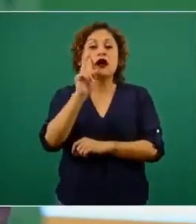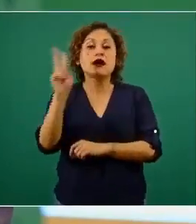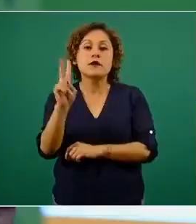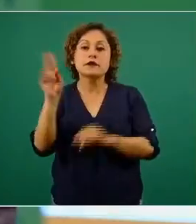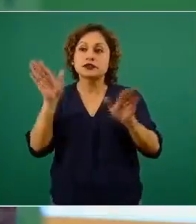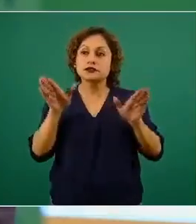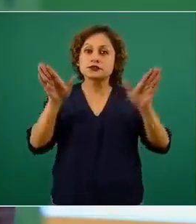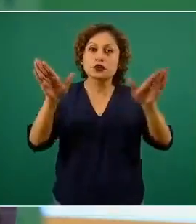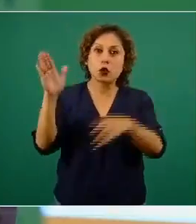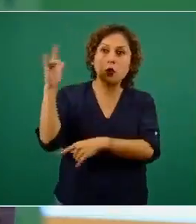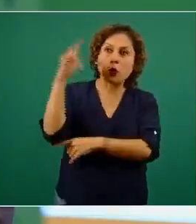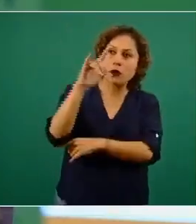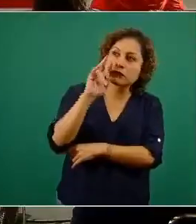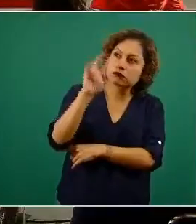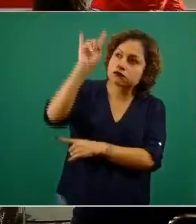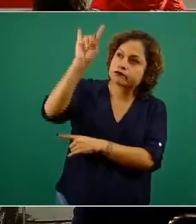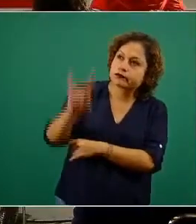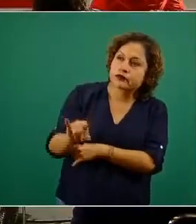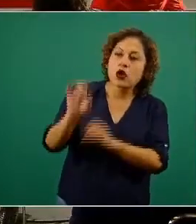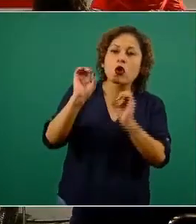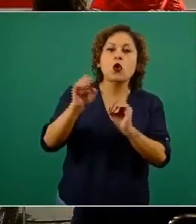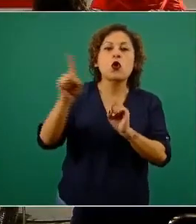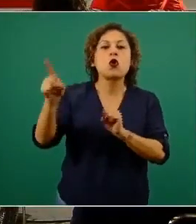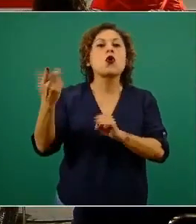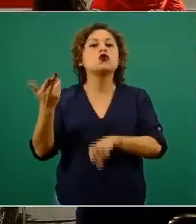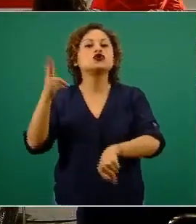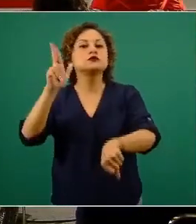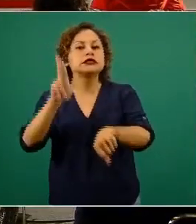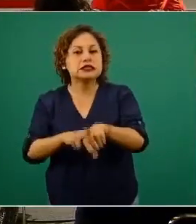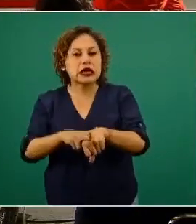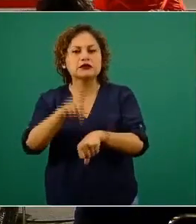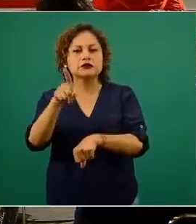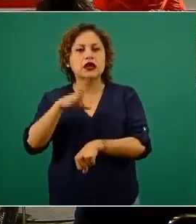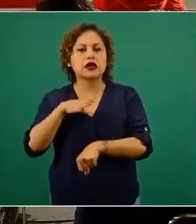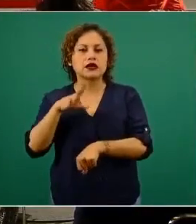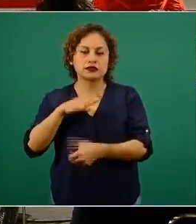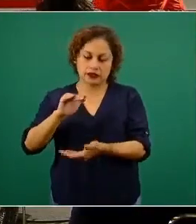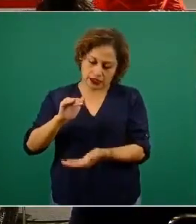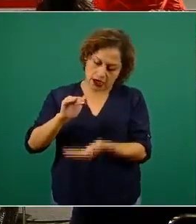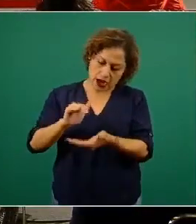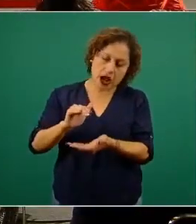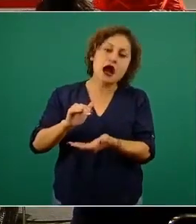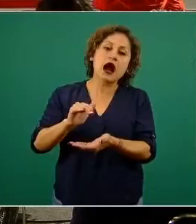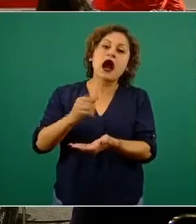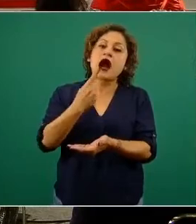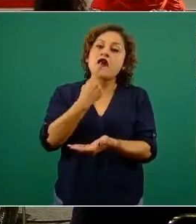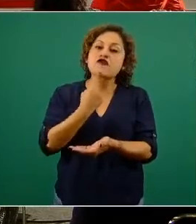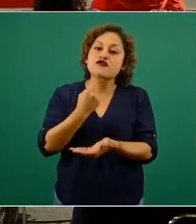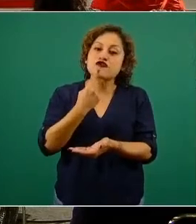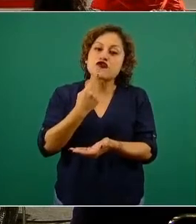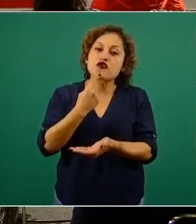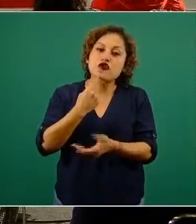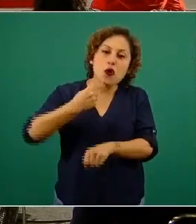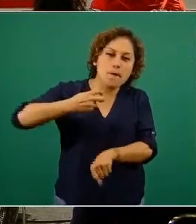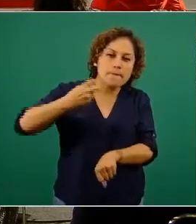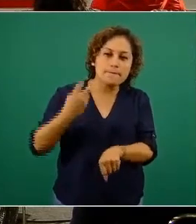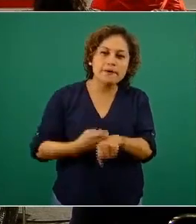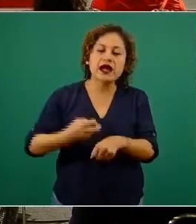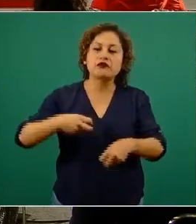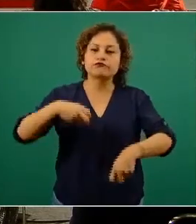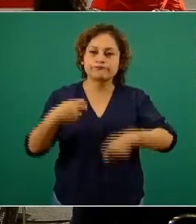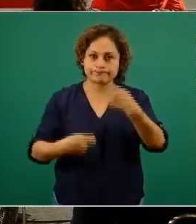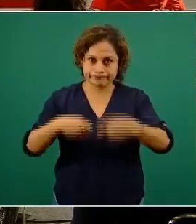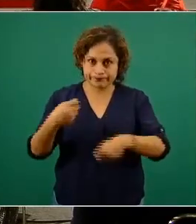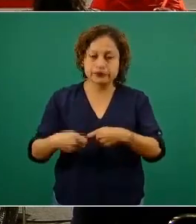en hospitales. Hay unas cajas de color rojo, necesariamente son de color rojo, de acrílico duro, que tienen una ventanilla por